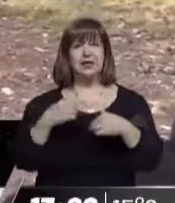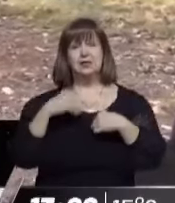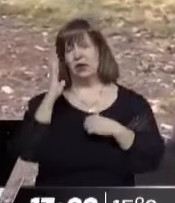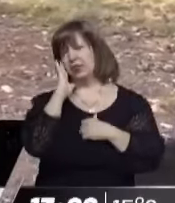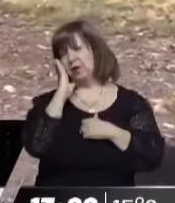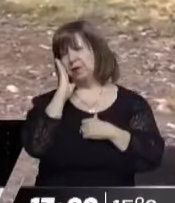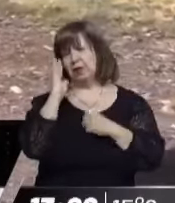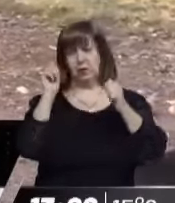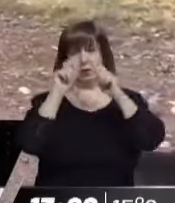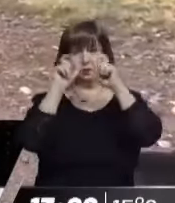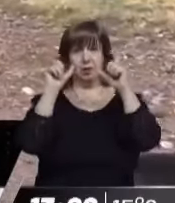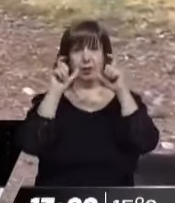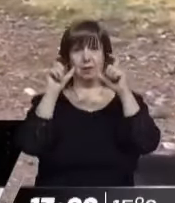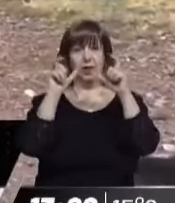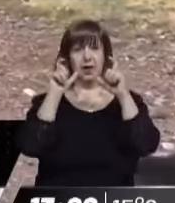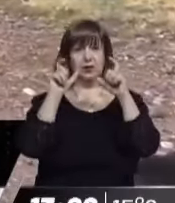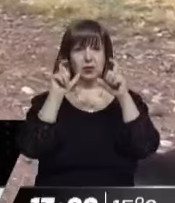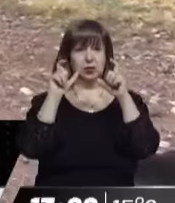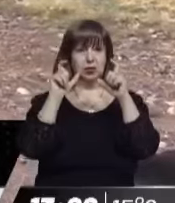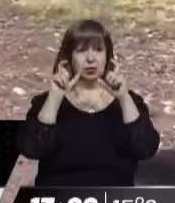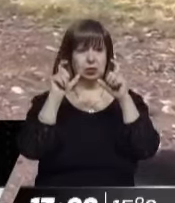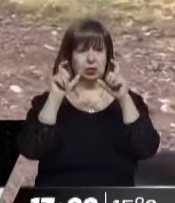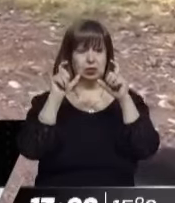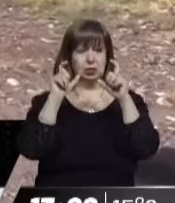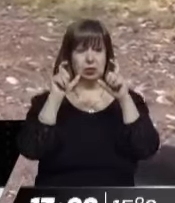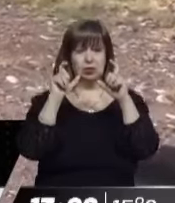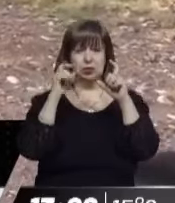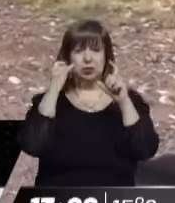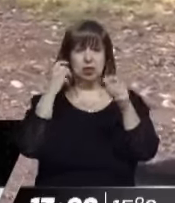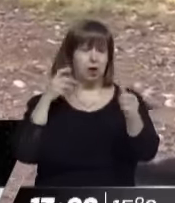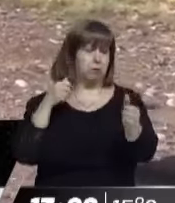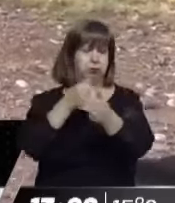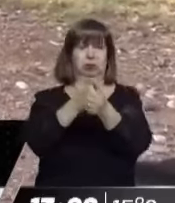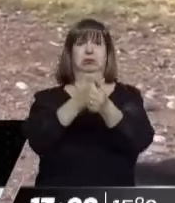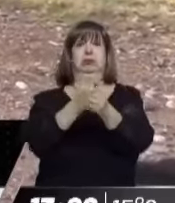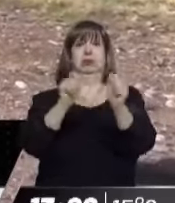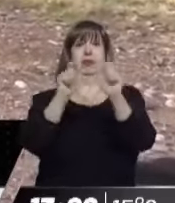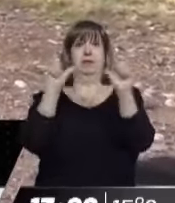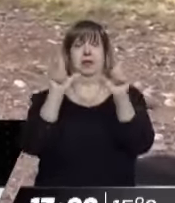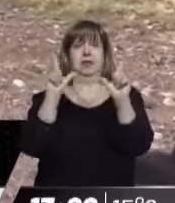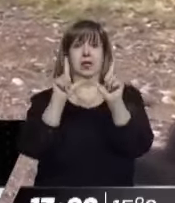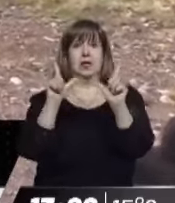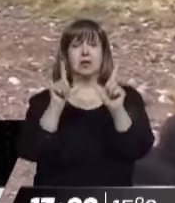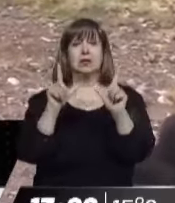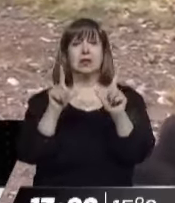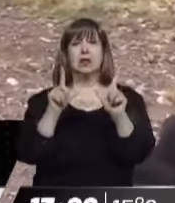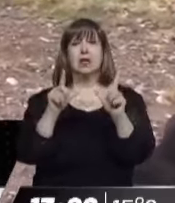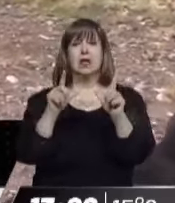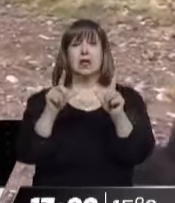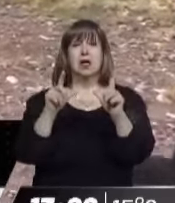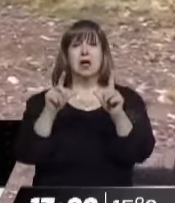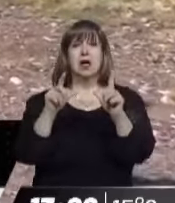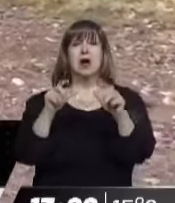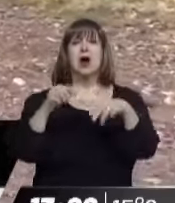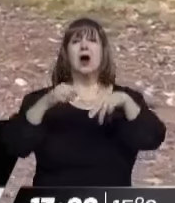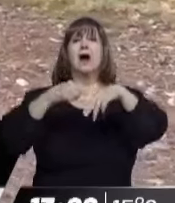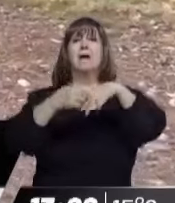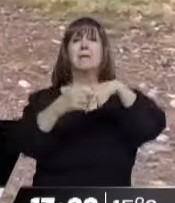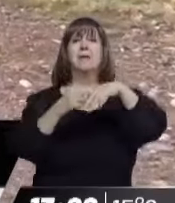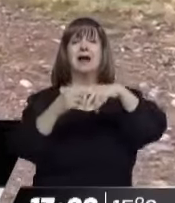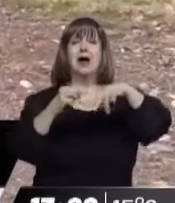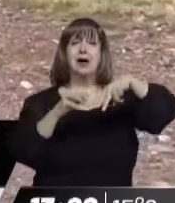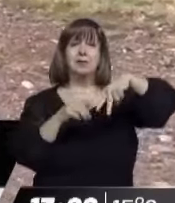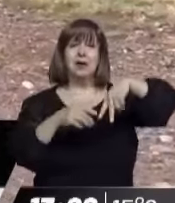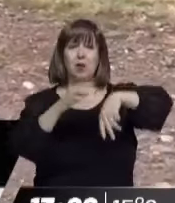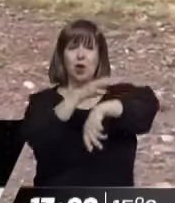cuando me despierto me veo con el impacto, o sea, fue el impacto, me despertó el impacto de golpear mis rodillas contra el